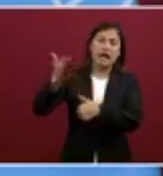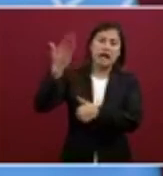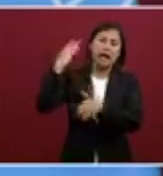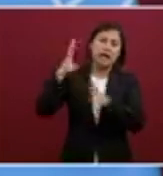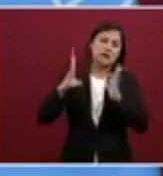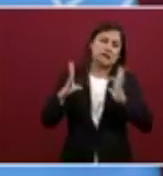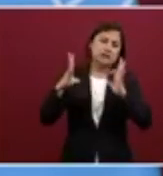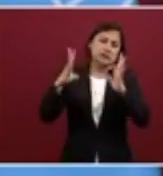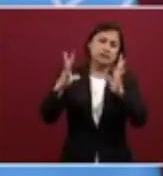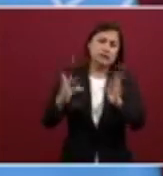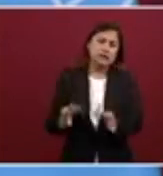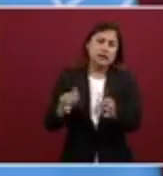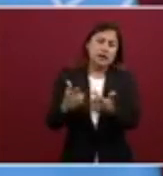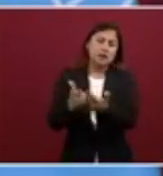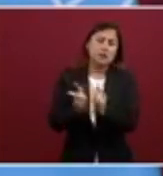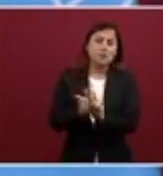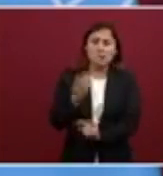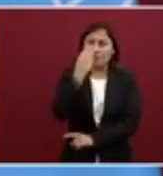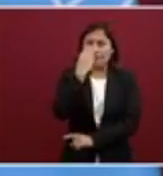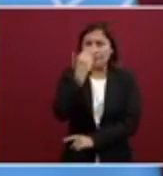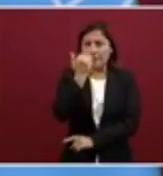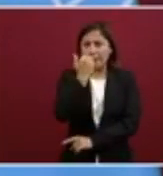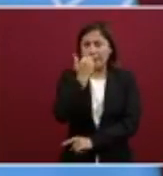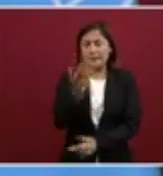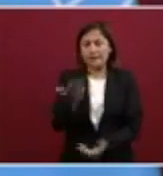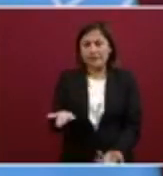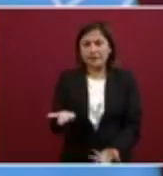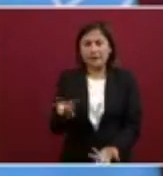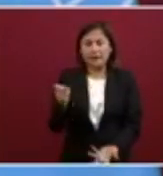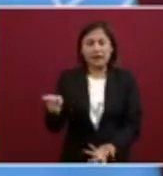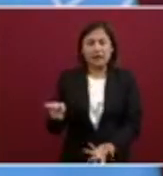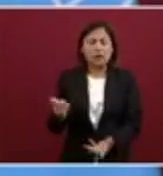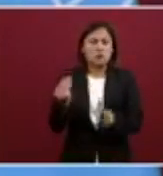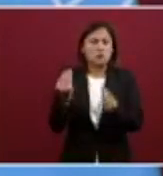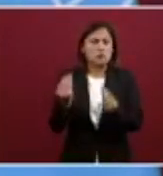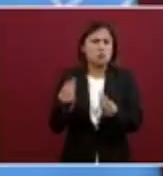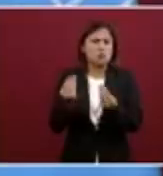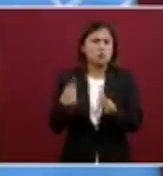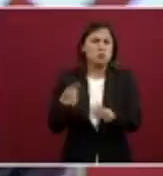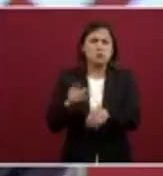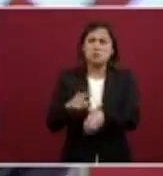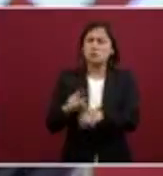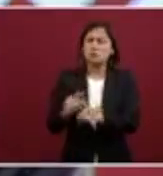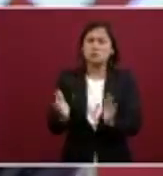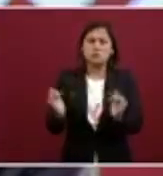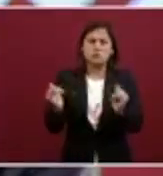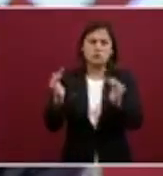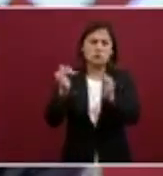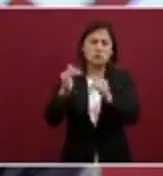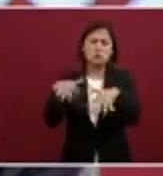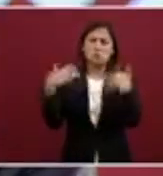una de las regiones arqueológicas más importantes del mundo.